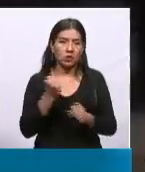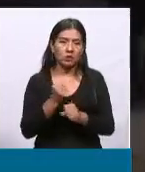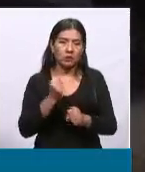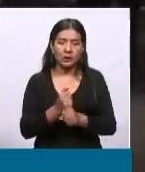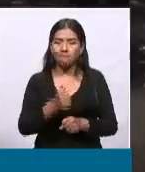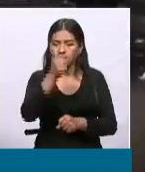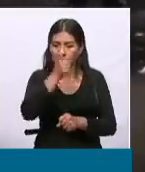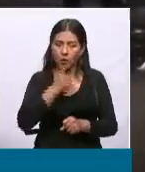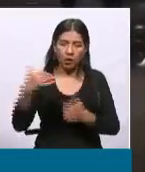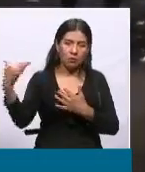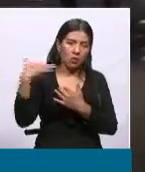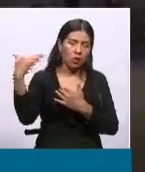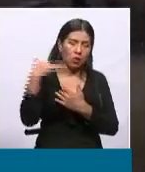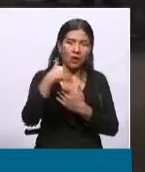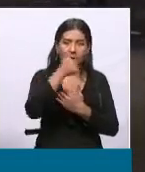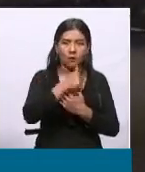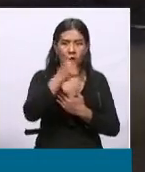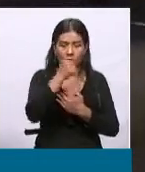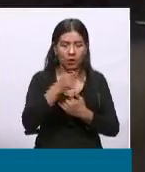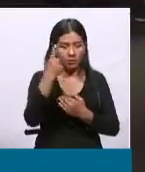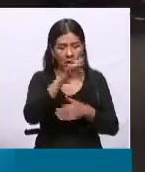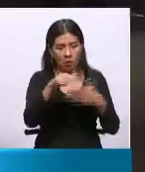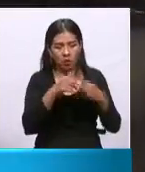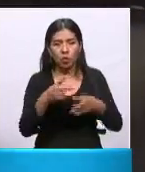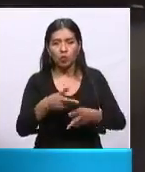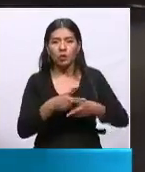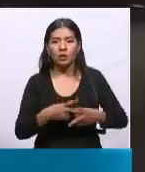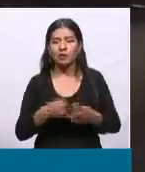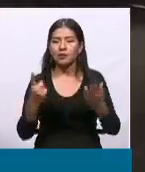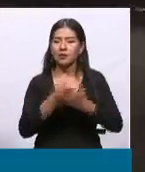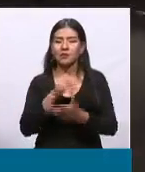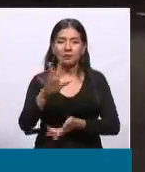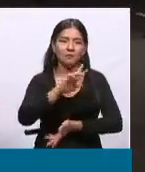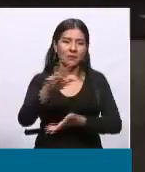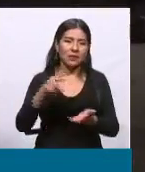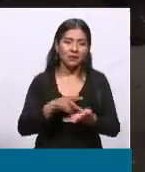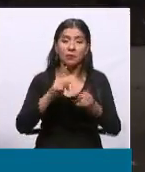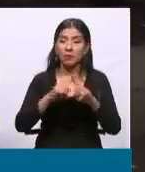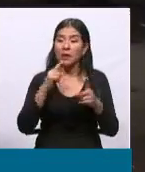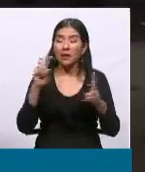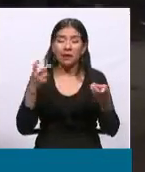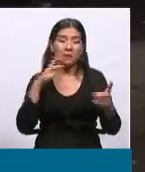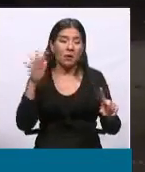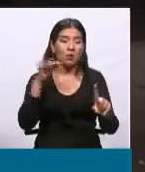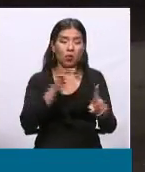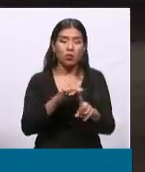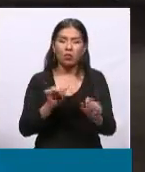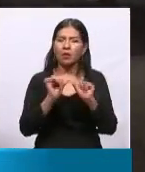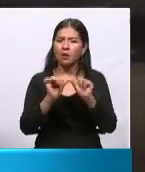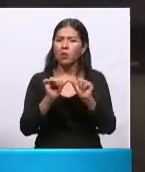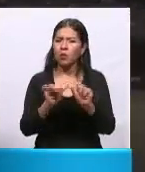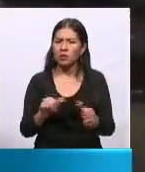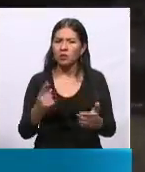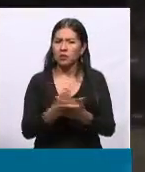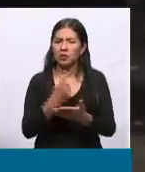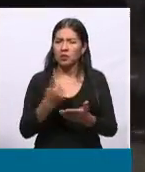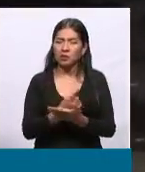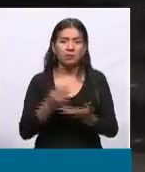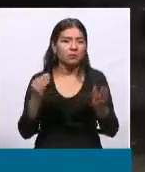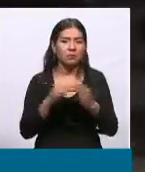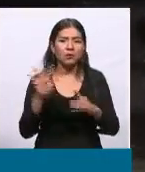es. Aguantando una resistencia que siempre la ha tenido el Plan 3000, pero el ataque es constante, permanente, de asedio al Plan 3000. No, y hace